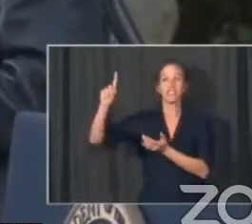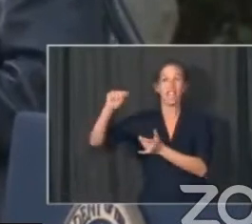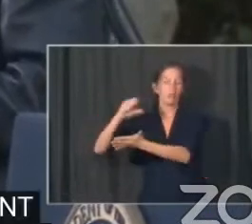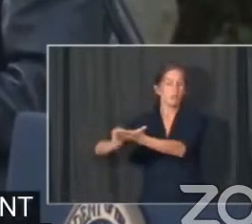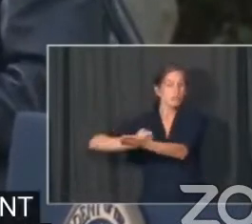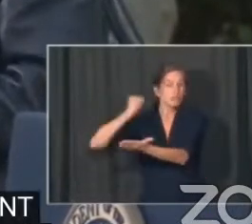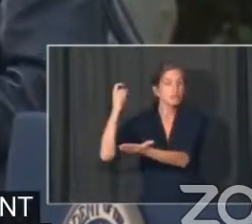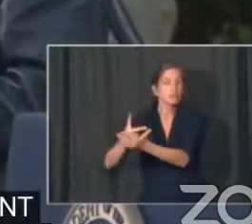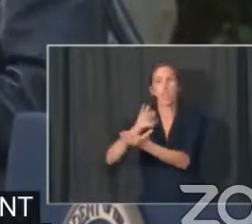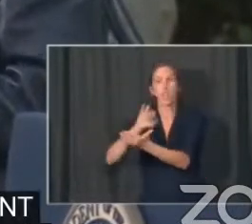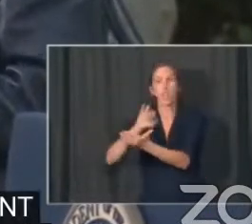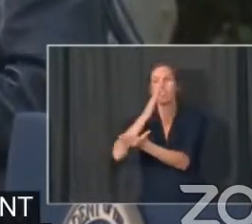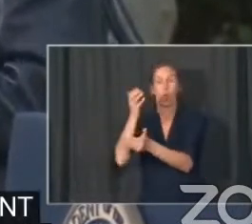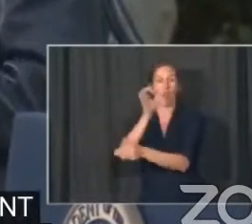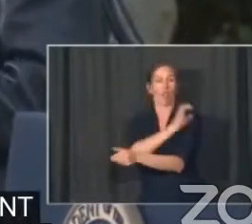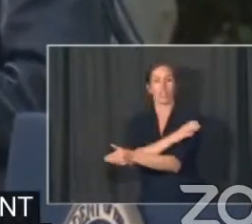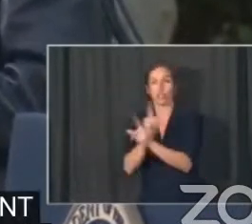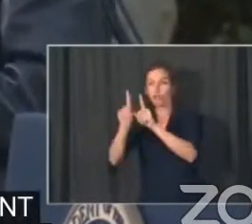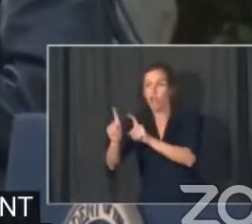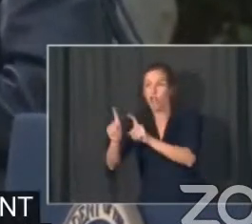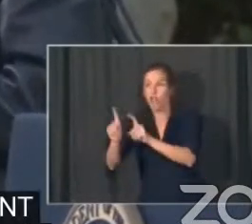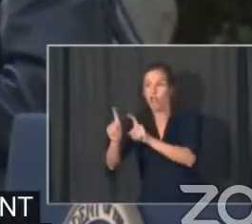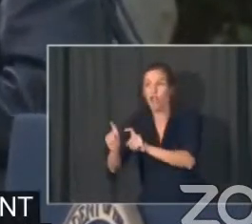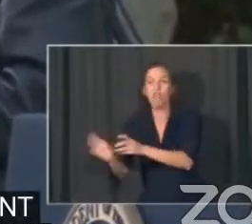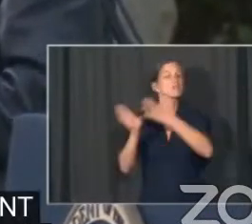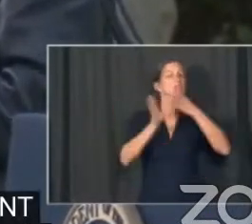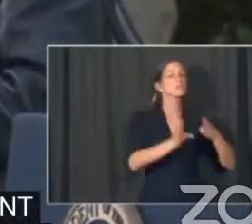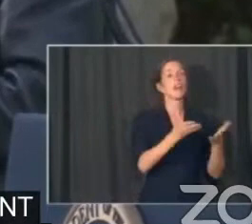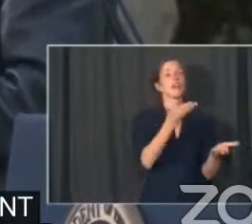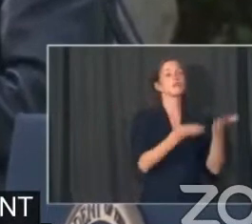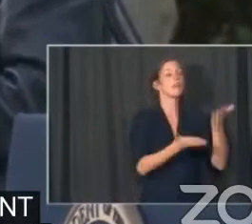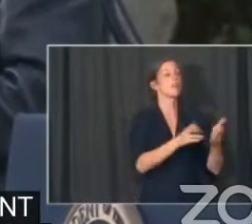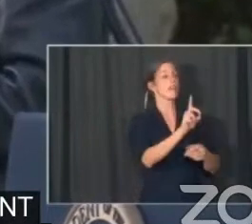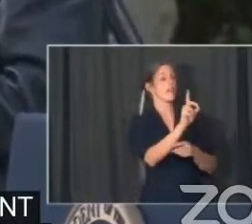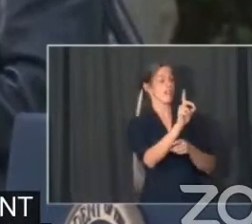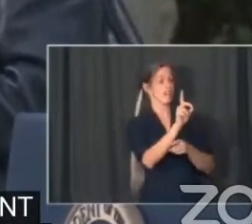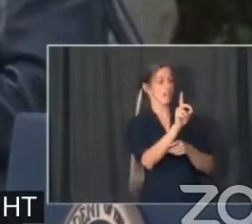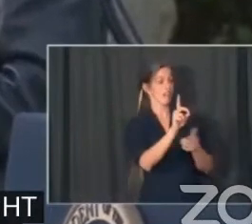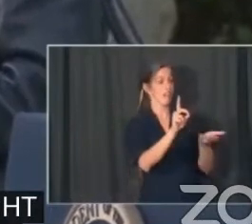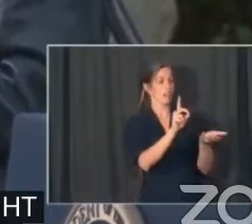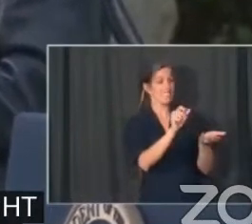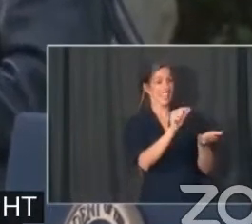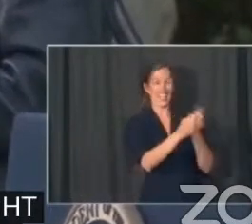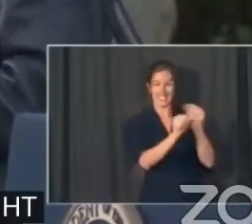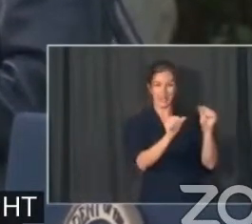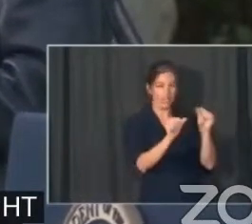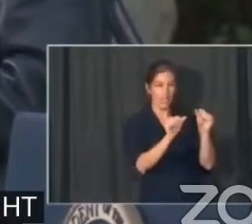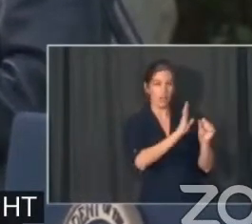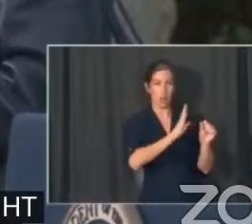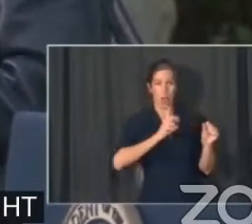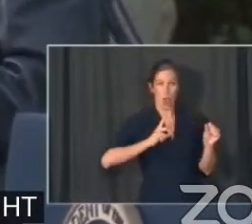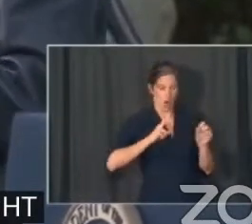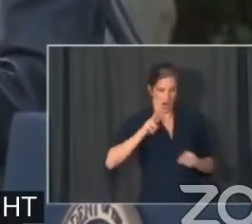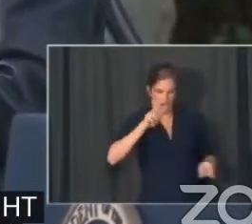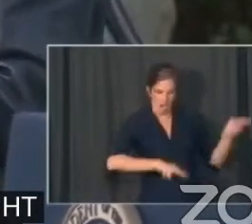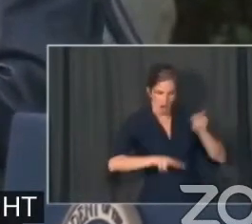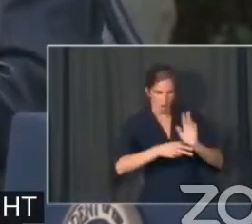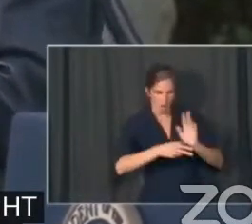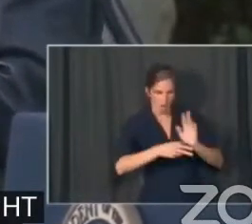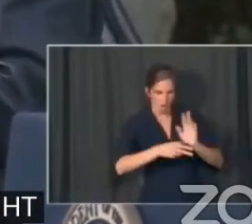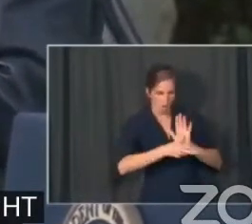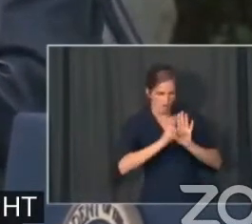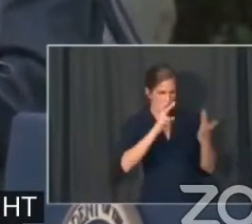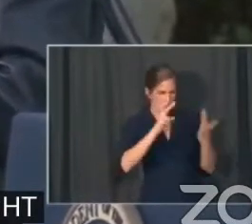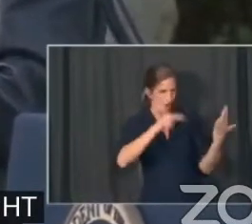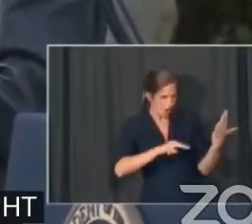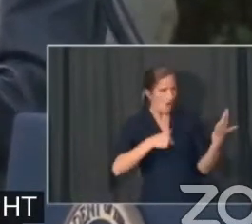dado ha sido juzgado de expertos independientes. La FDA garantiza y